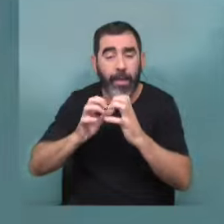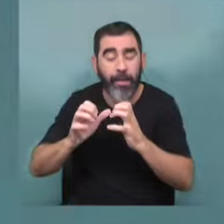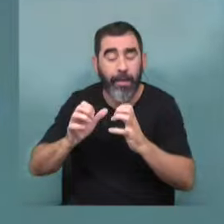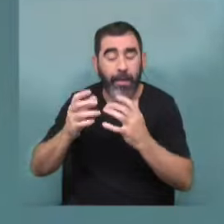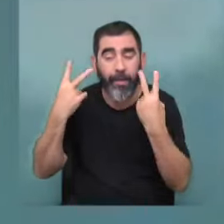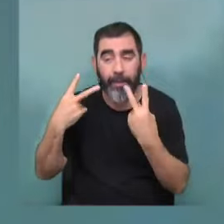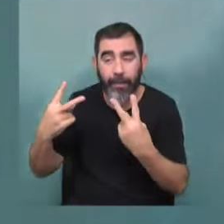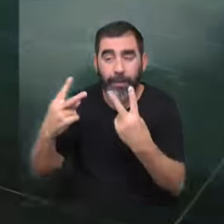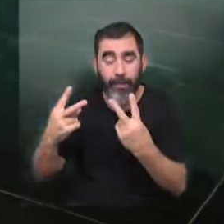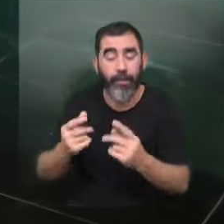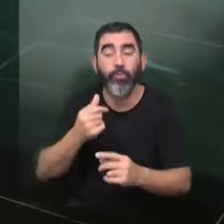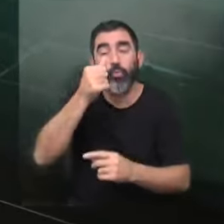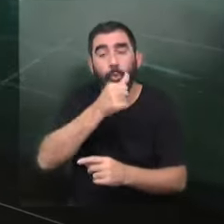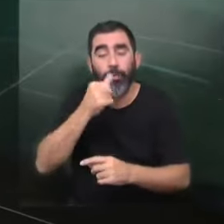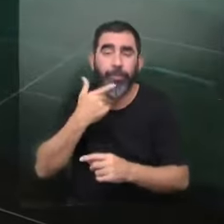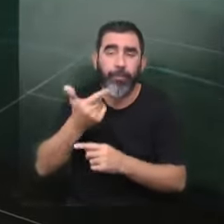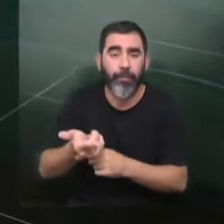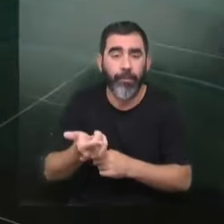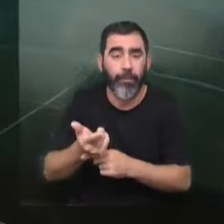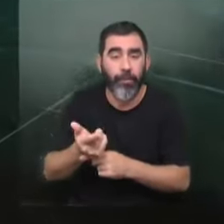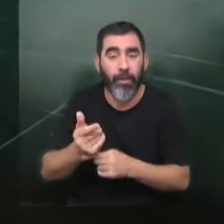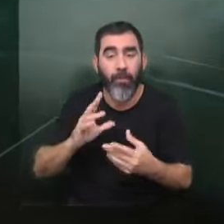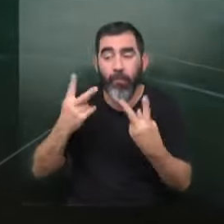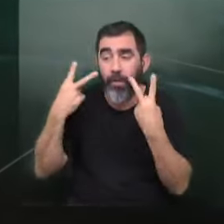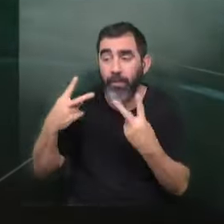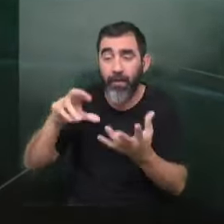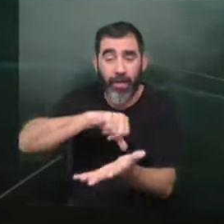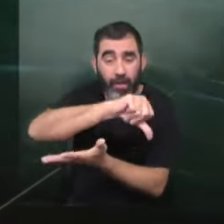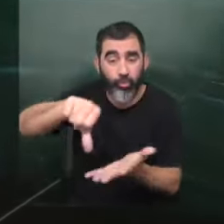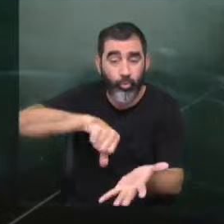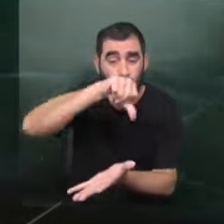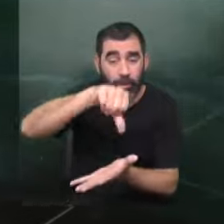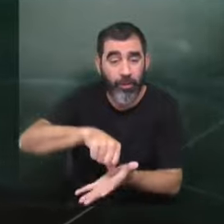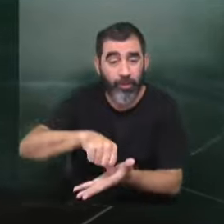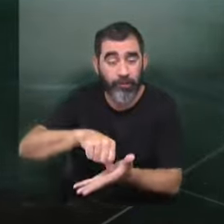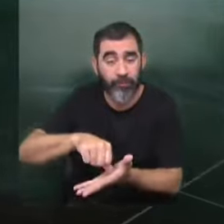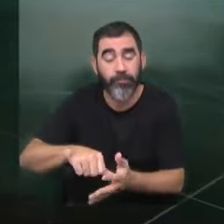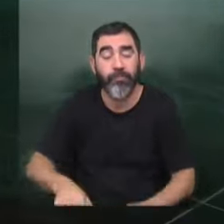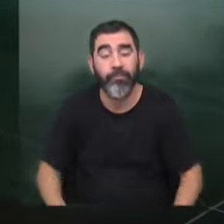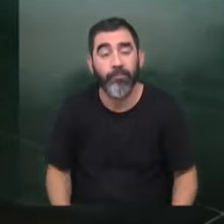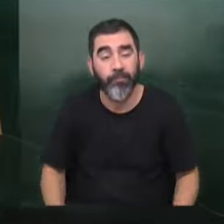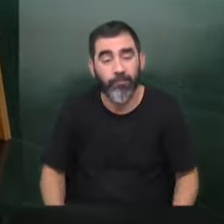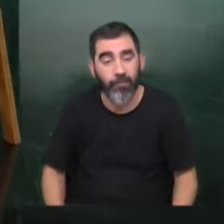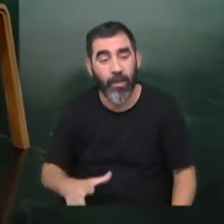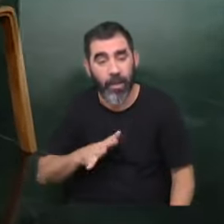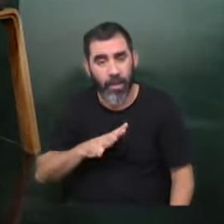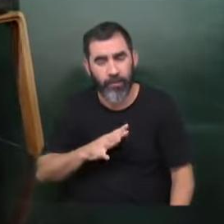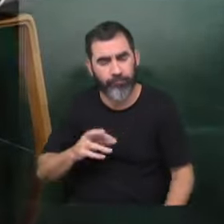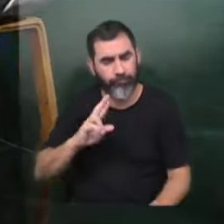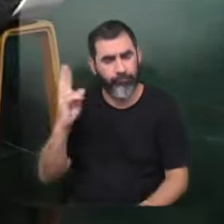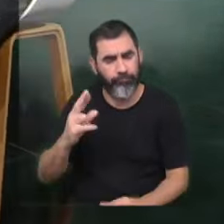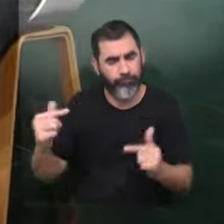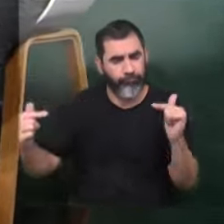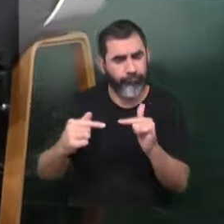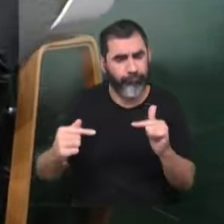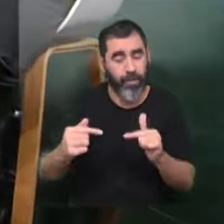movilidad, soluciones para la manera en la que nos movemos en la ciudad, incluso hasta los flujos de tránsito. Hay como una dicotomía. Claro,